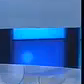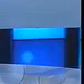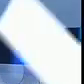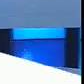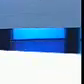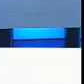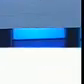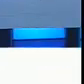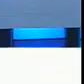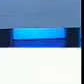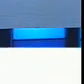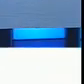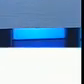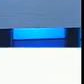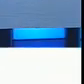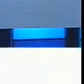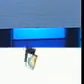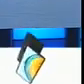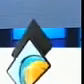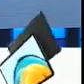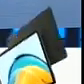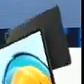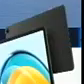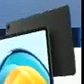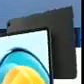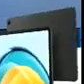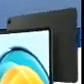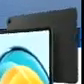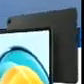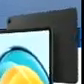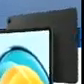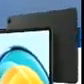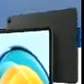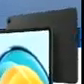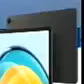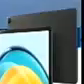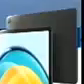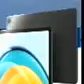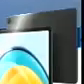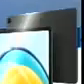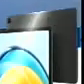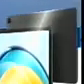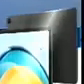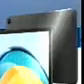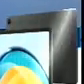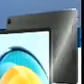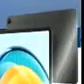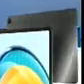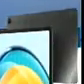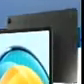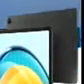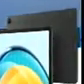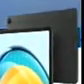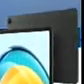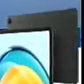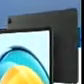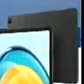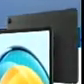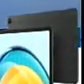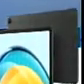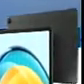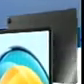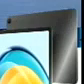Las tabletas poco a poco se han convertido en una herramienta útil para desempeñar diversas tareas para la oficina o la escuela. La nueva